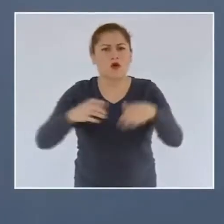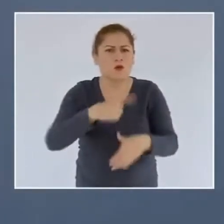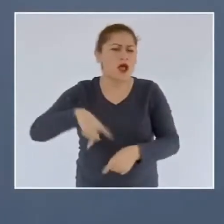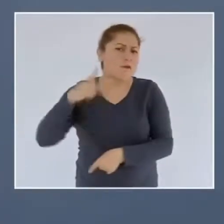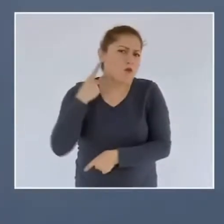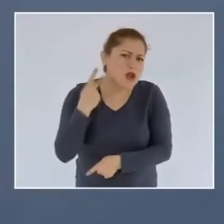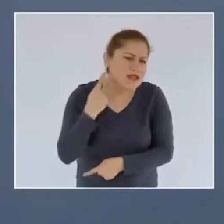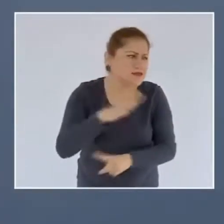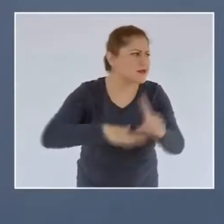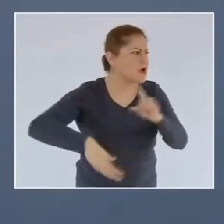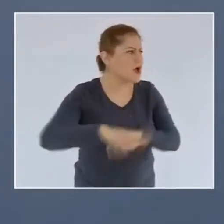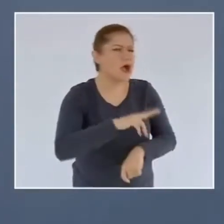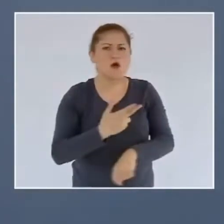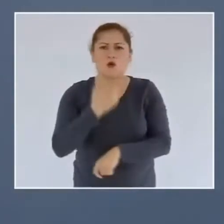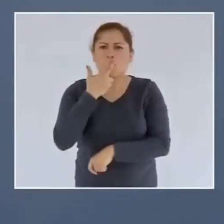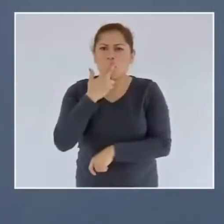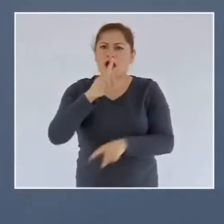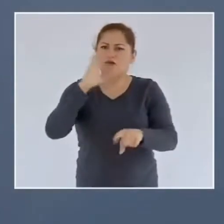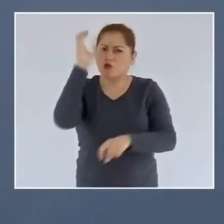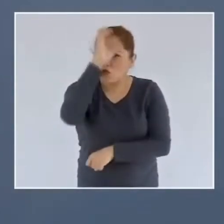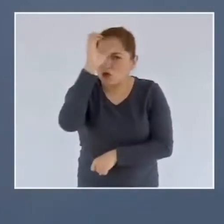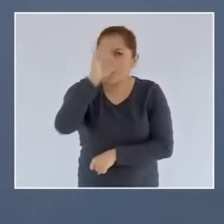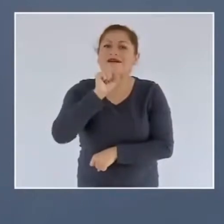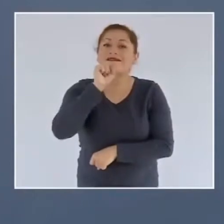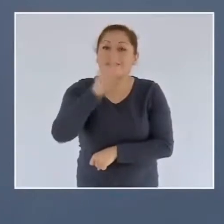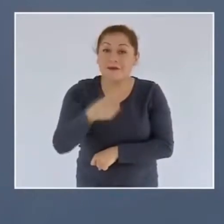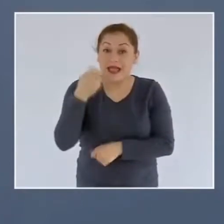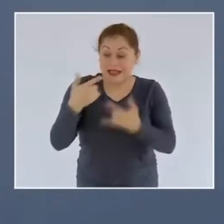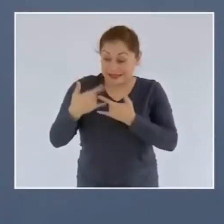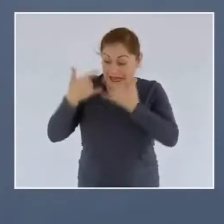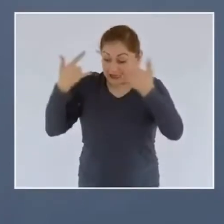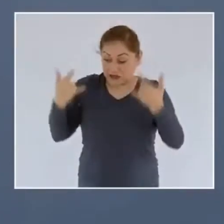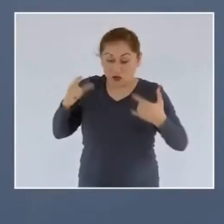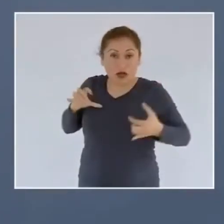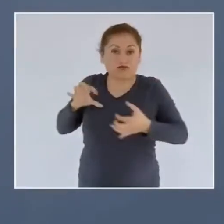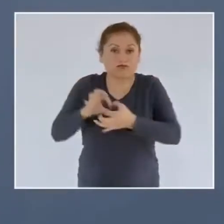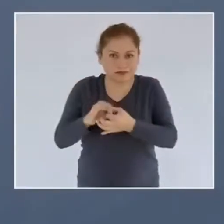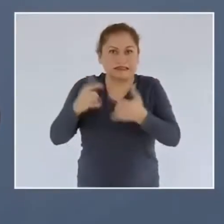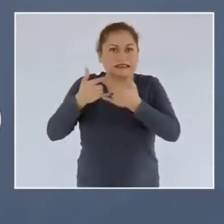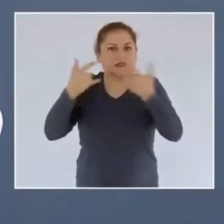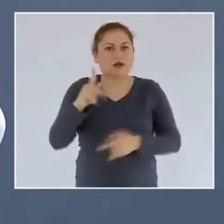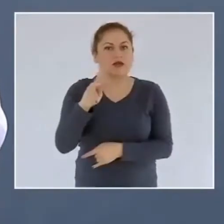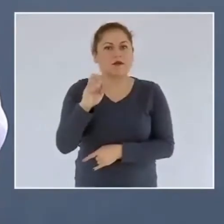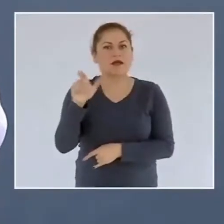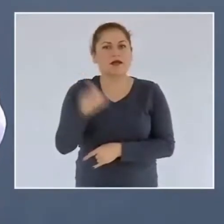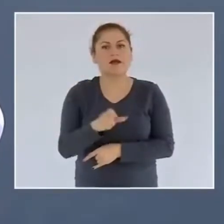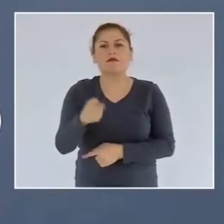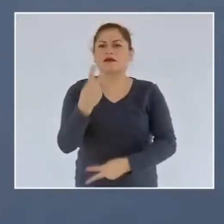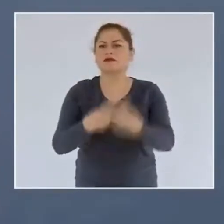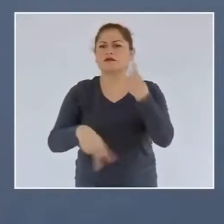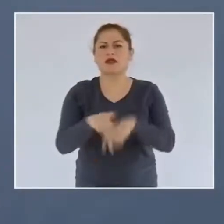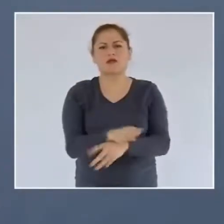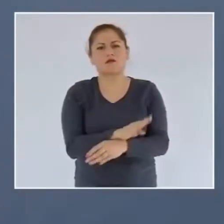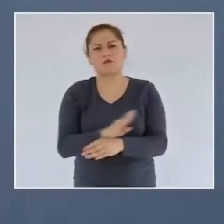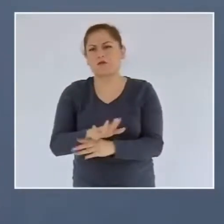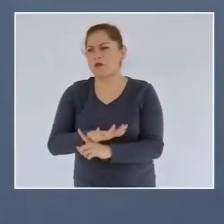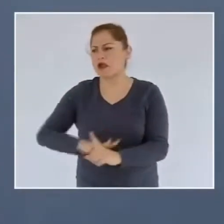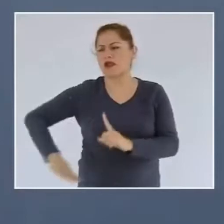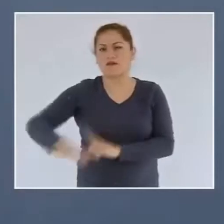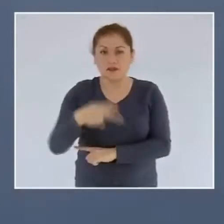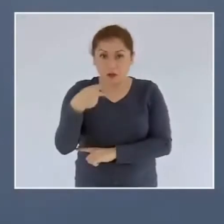políticas y culturales. Esta historia compartida con Petróleos Mexicanos ha traído consigo beneficios y representa